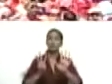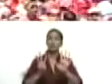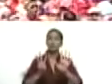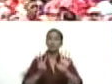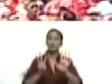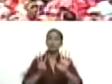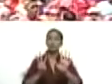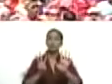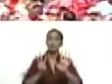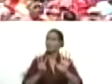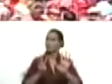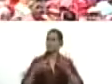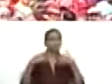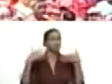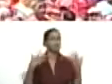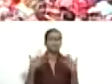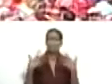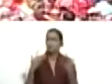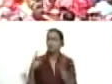Como no las pongan,